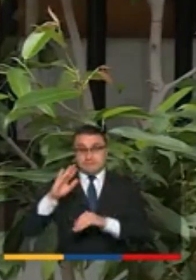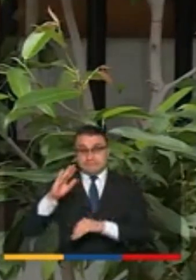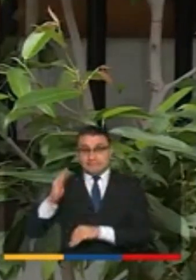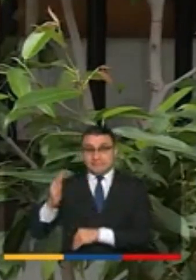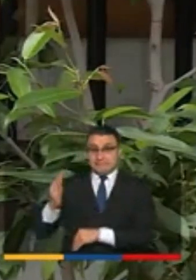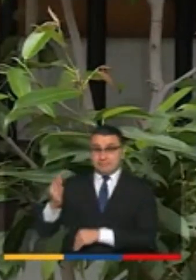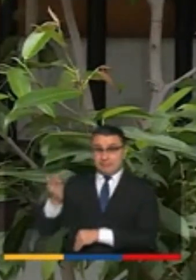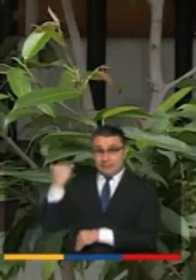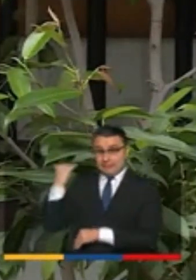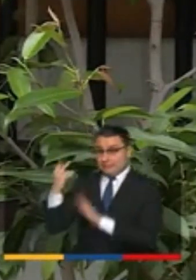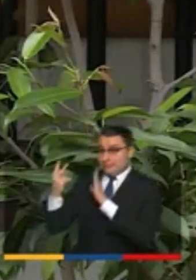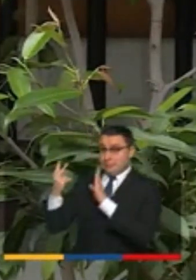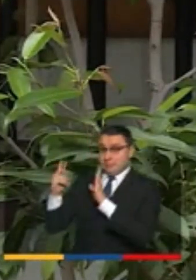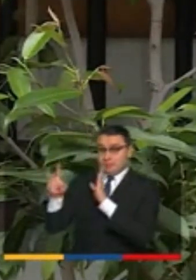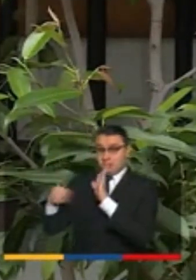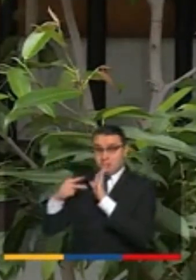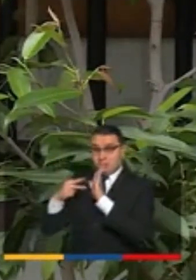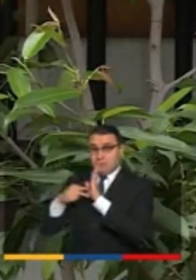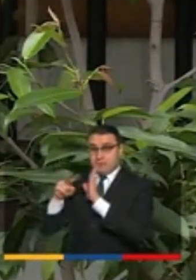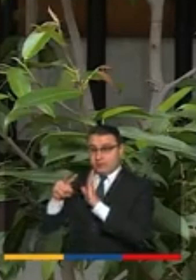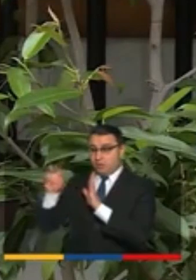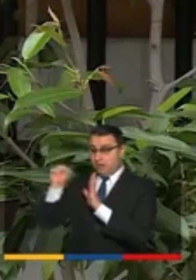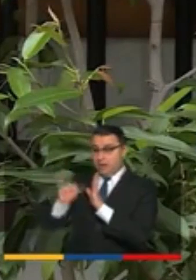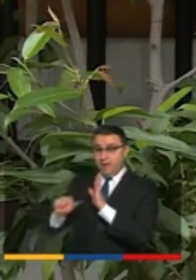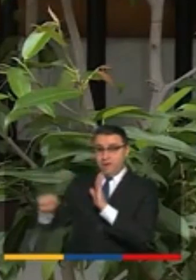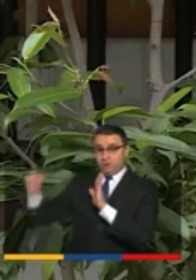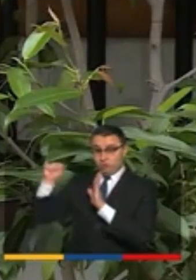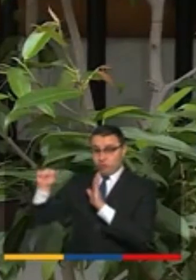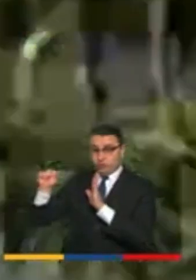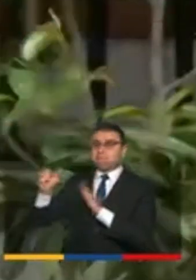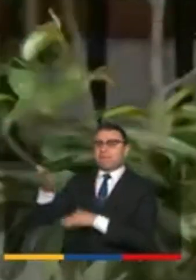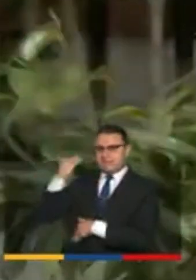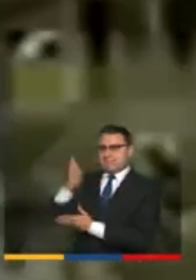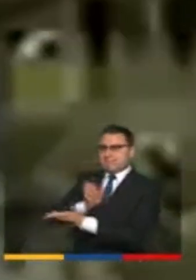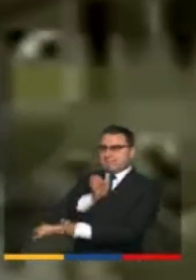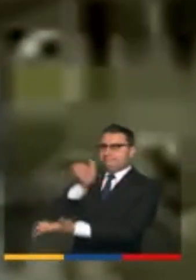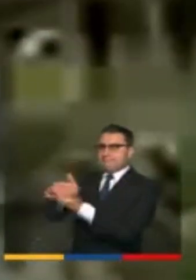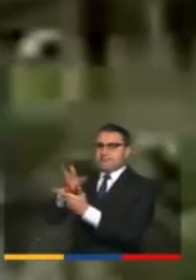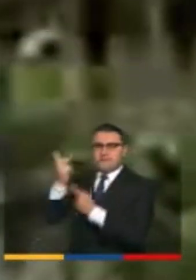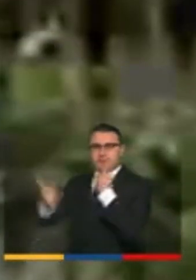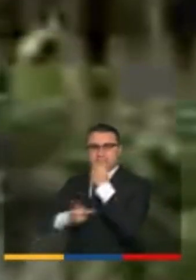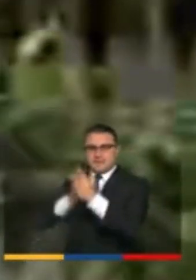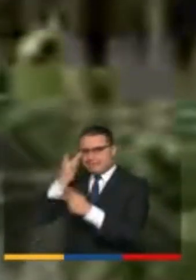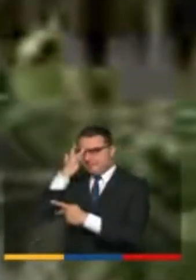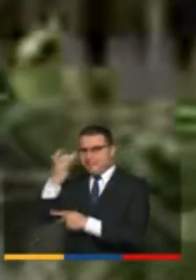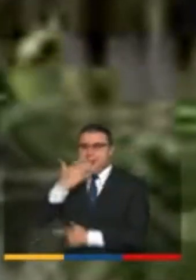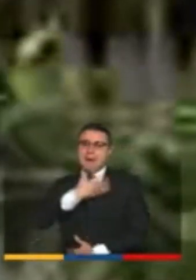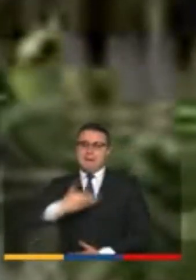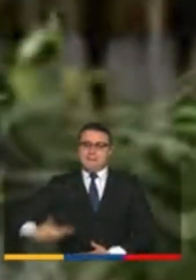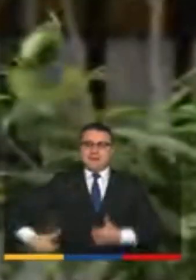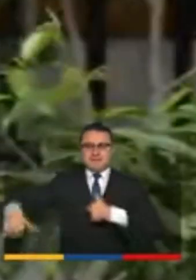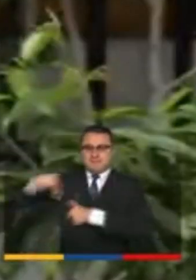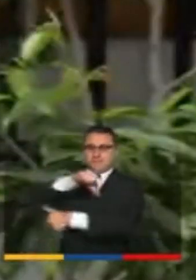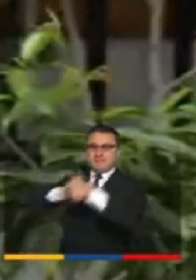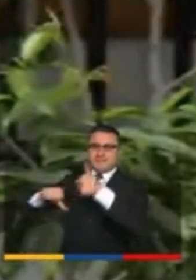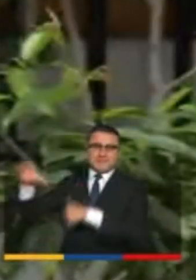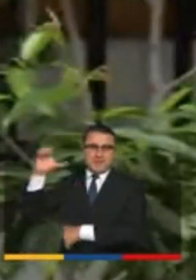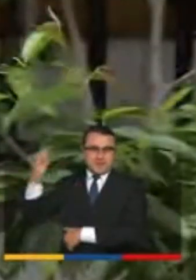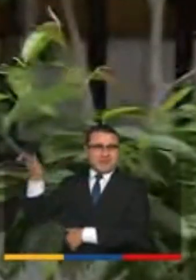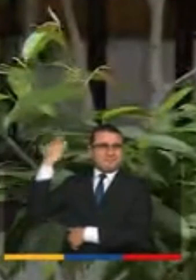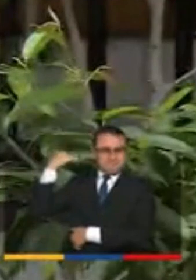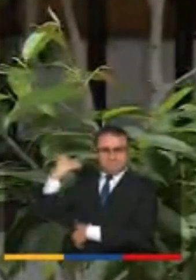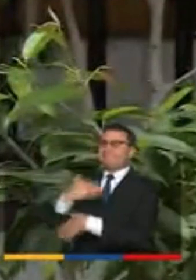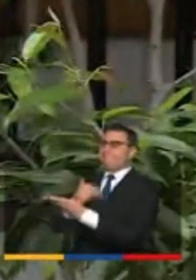año 2002, fecha en la cual, como les contaba, visitamos Colombia en el marco del cambio de mando presidencial. En